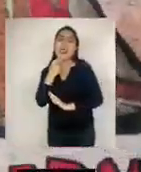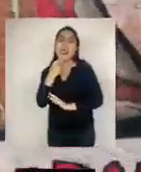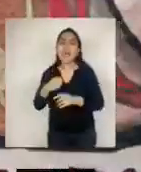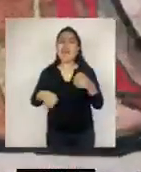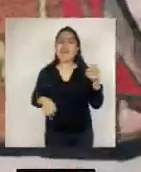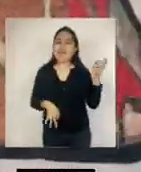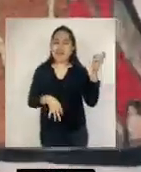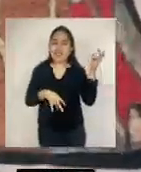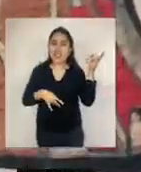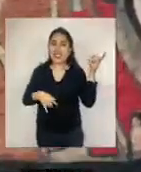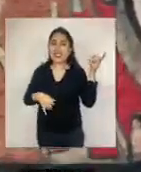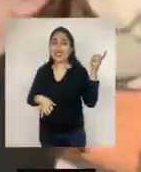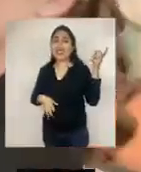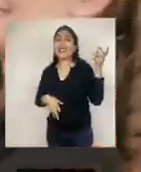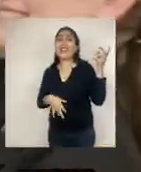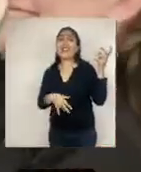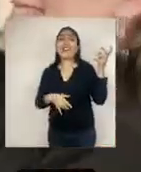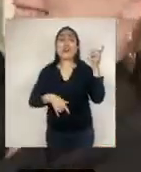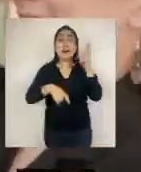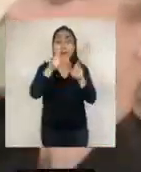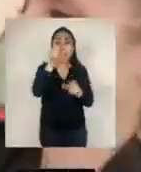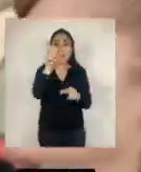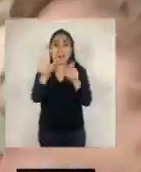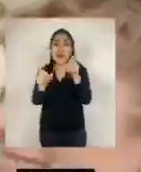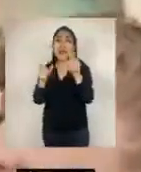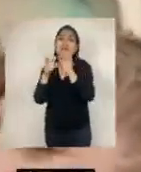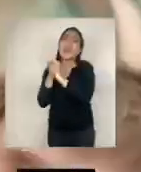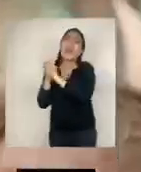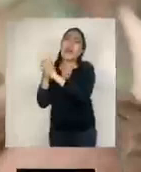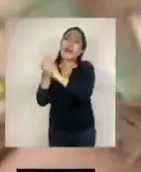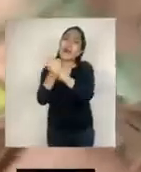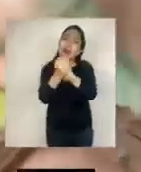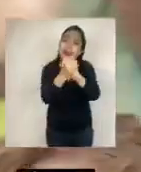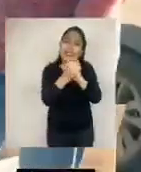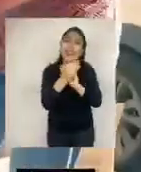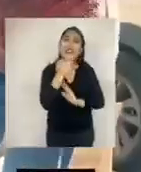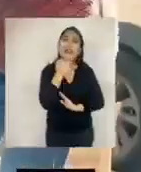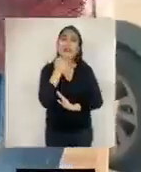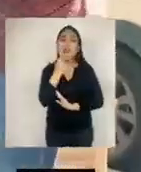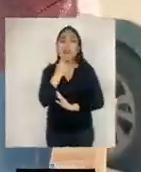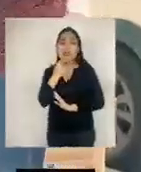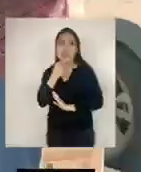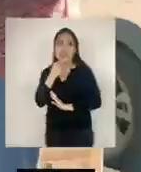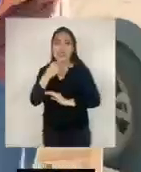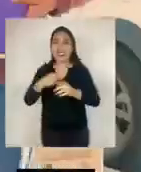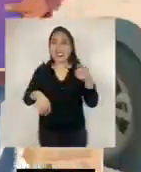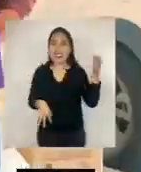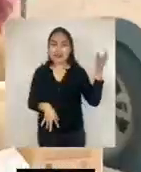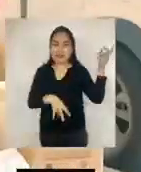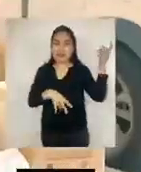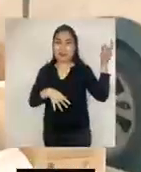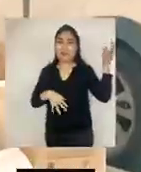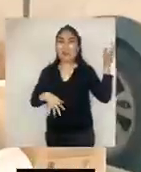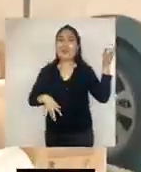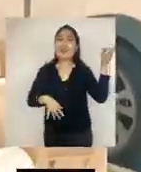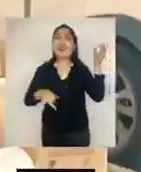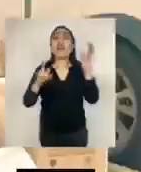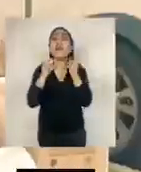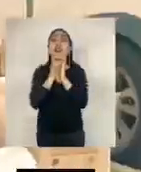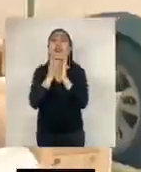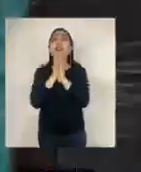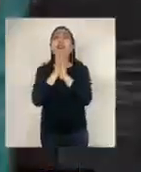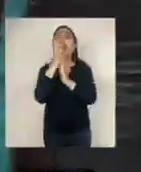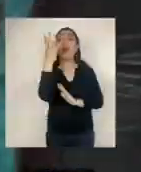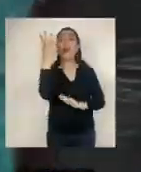la música y nos juntamos con Las Comaires, un dúo de cantoras pero espectacular. Sí. Finares